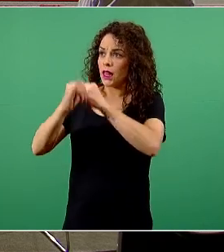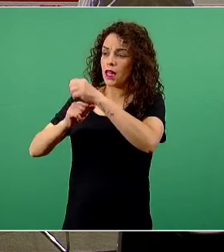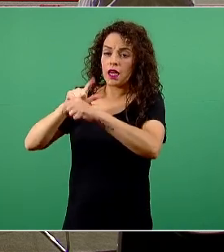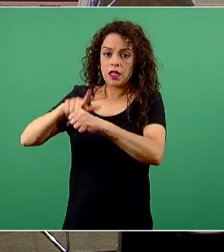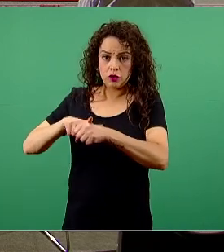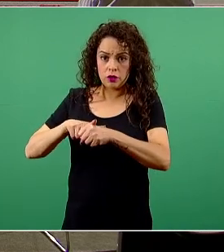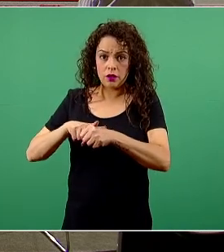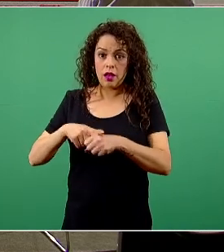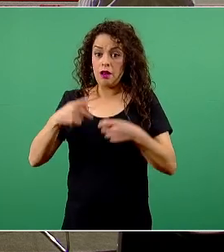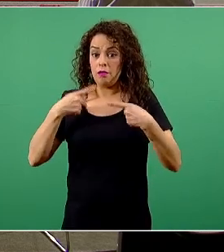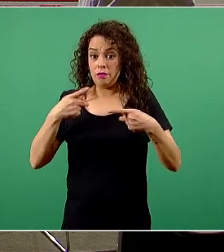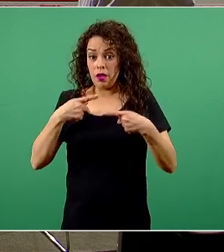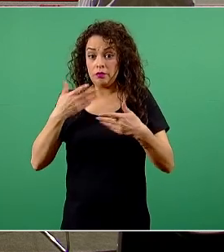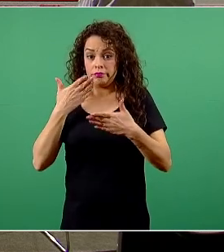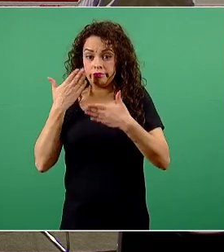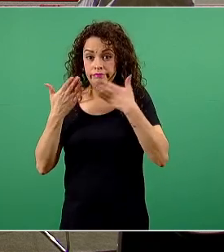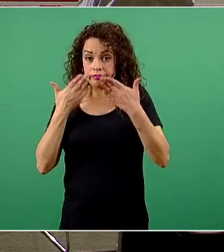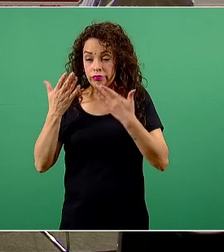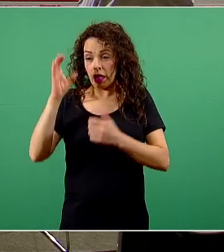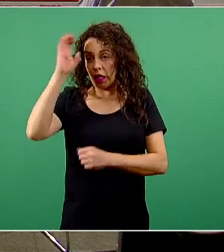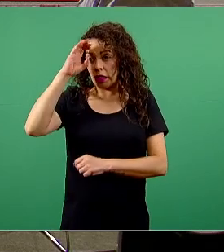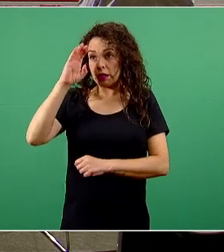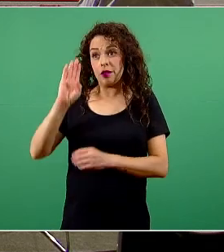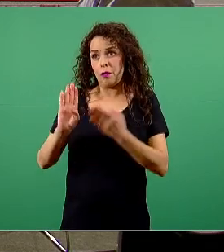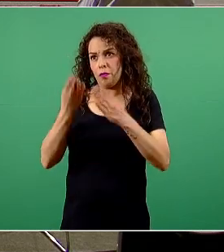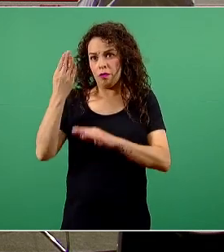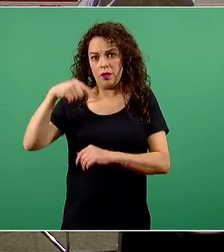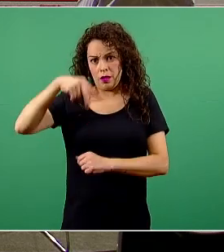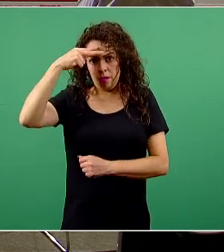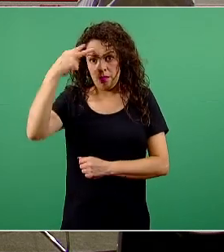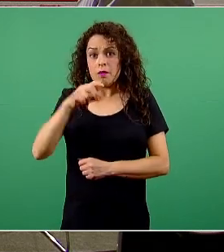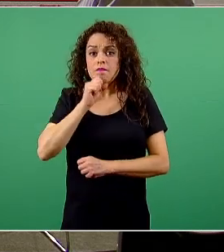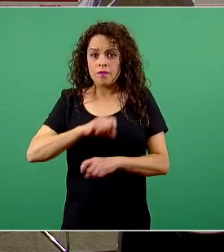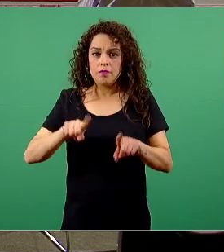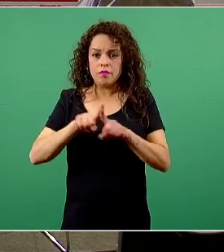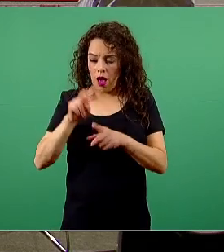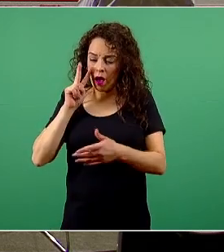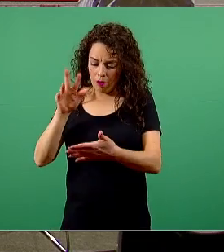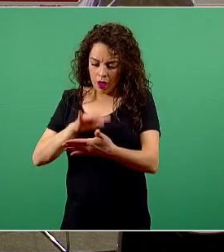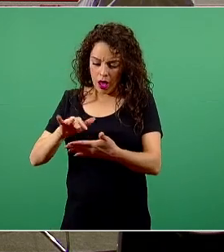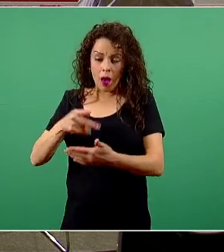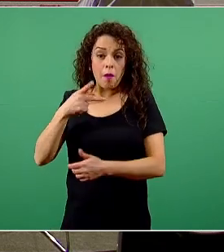y el mundo leerán los resultados, pero se conoce poco en